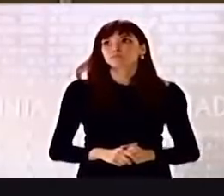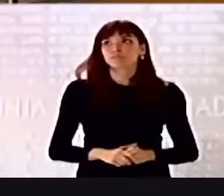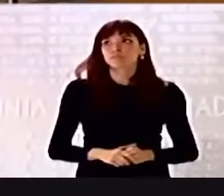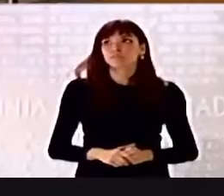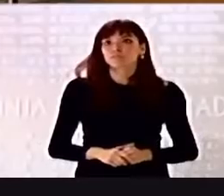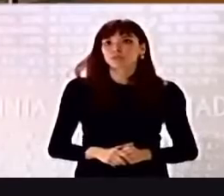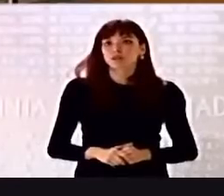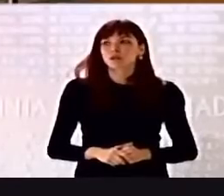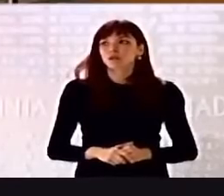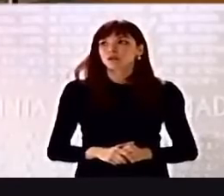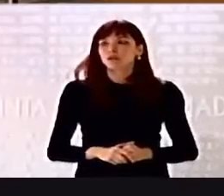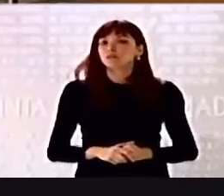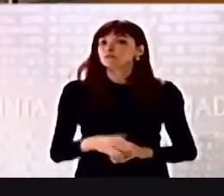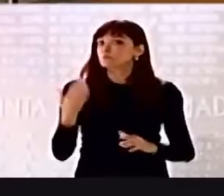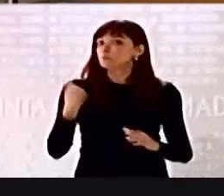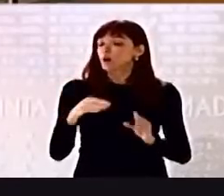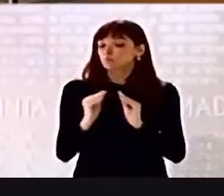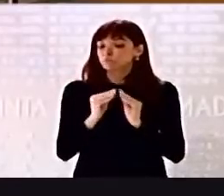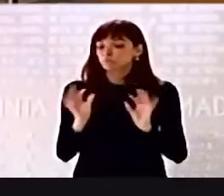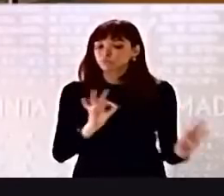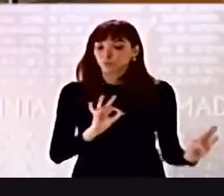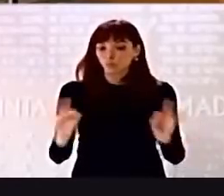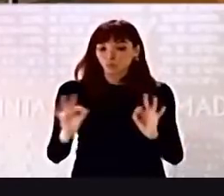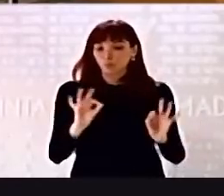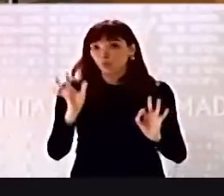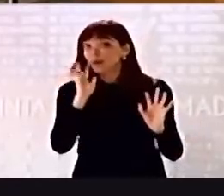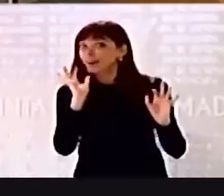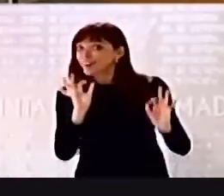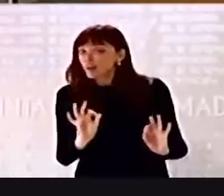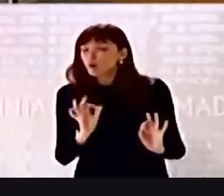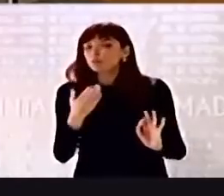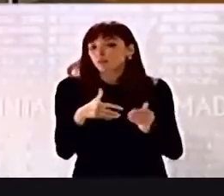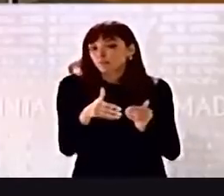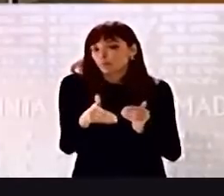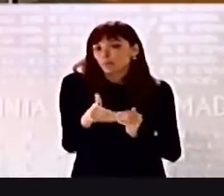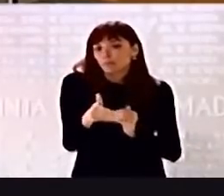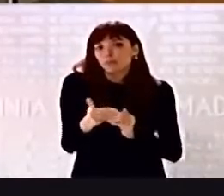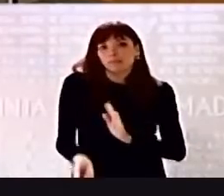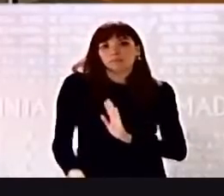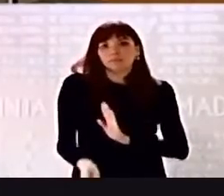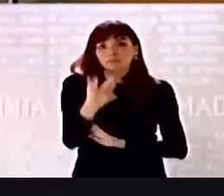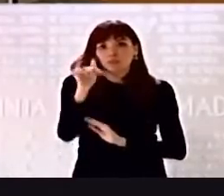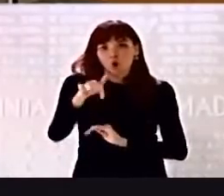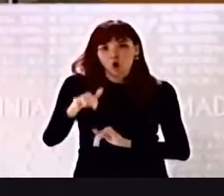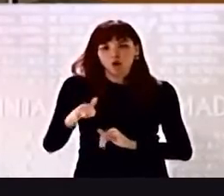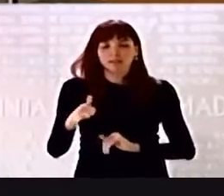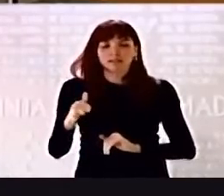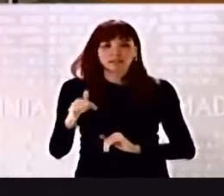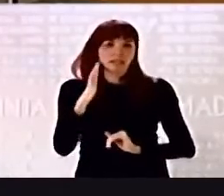Ya está la resolución hecha y creo que la tendré a la firma a lo largo del día de hoy.